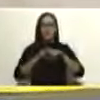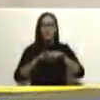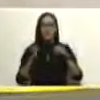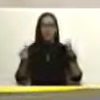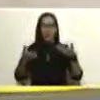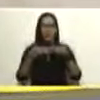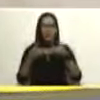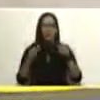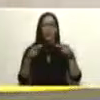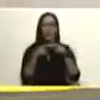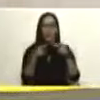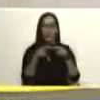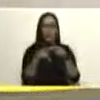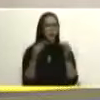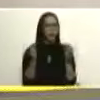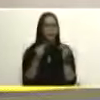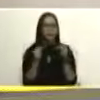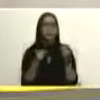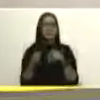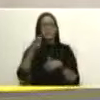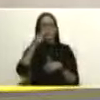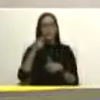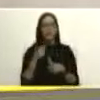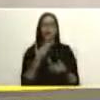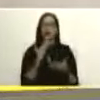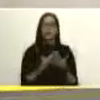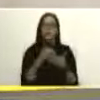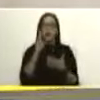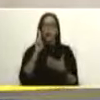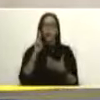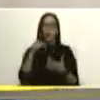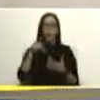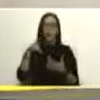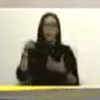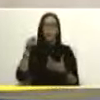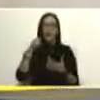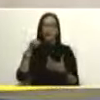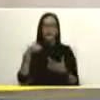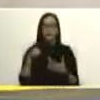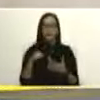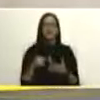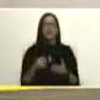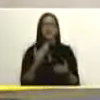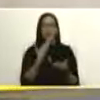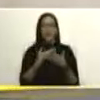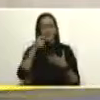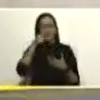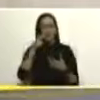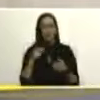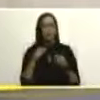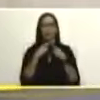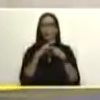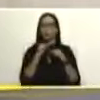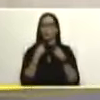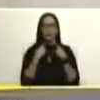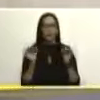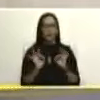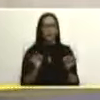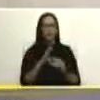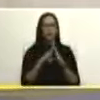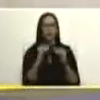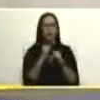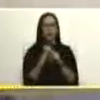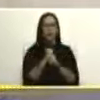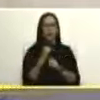seguridad. Quiero agradecerle a Lupaz, que se portó muy bien con la seguridad del Pérez Bornal. De aquí no se ha perdido nada, aquí todo el mundo trabajó como debe ser.